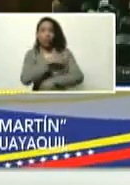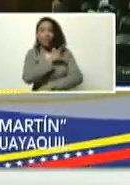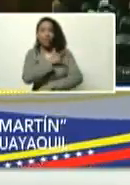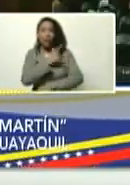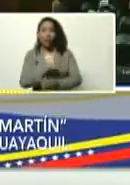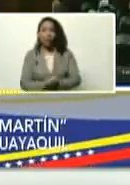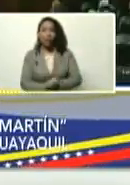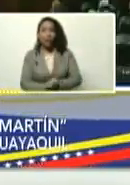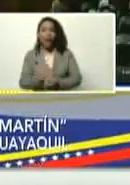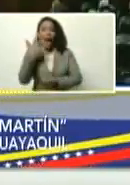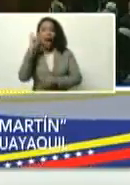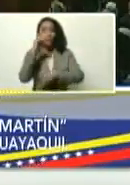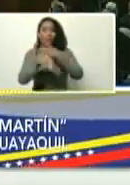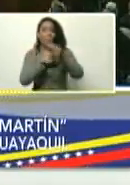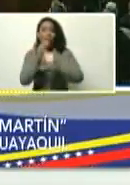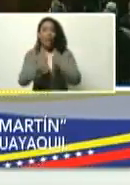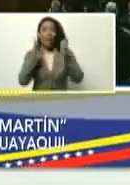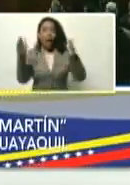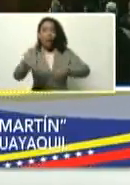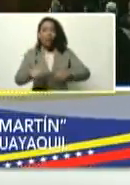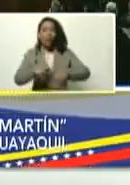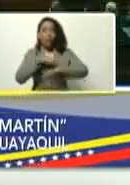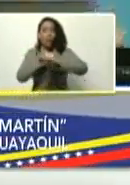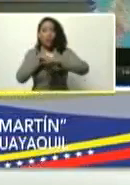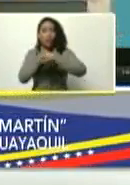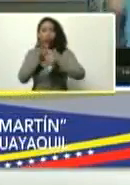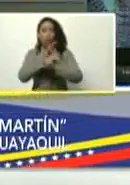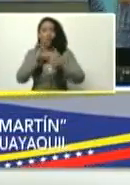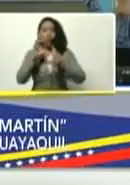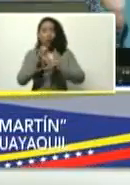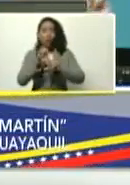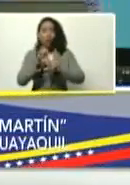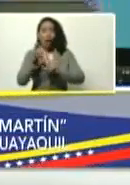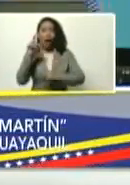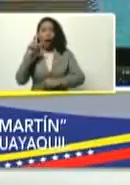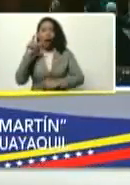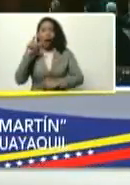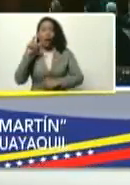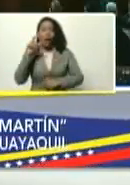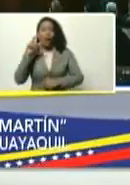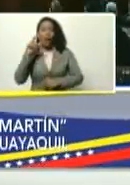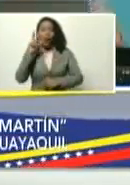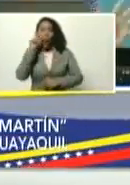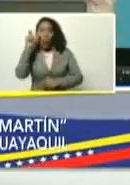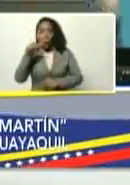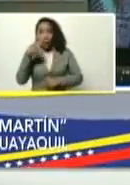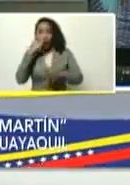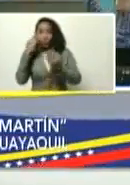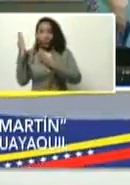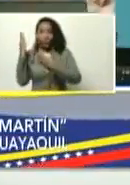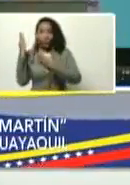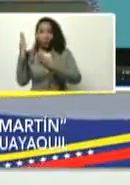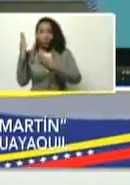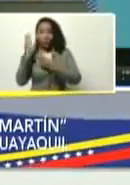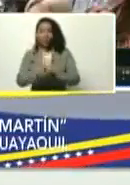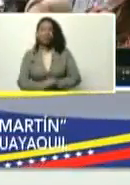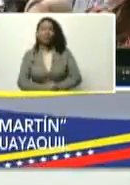Hay que hacer un gran esfuerzo, ministro de Cultura, Ernesto Villegas Poljab, el Benjamín,